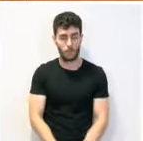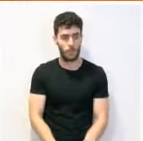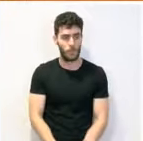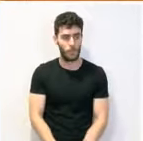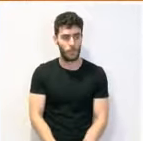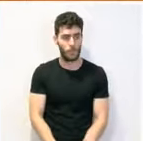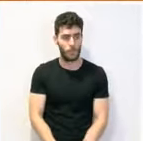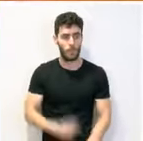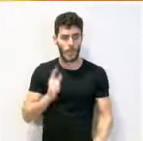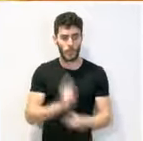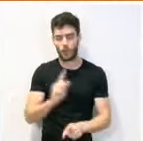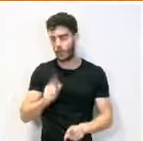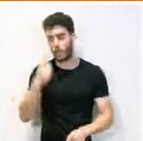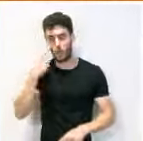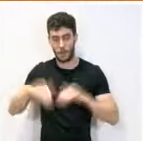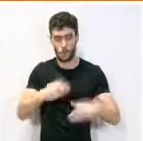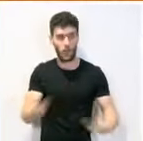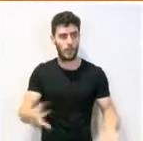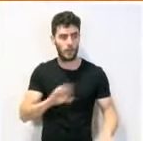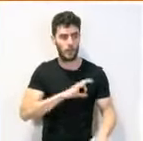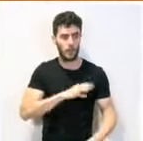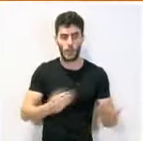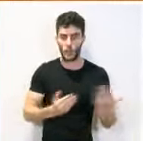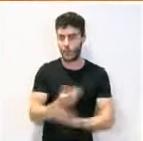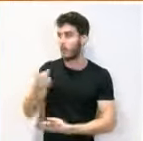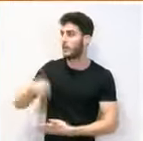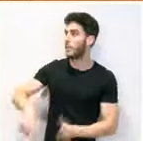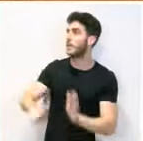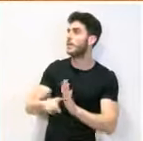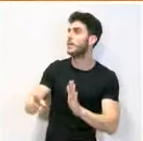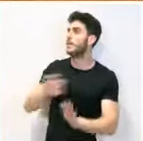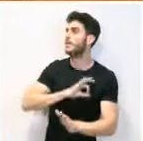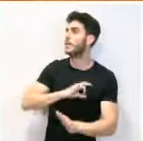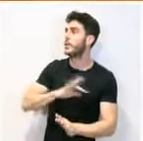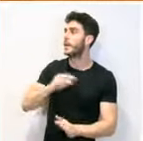están en contra? Pues votenlo, señor Díaz. También la señora Ita